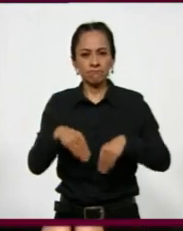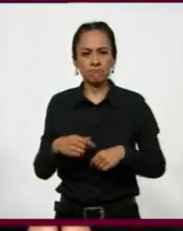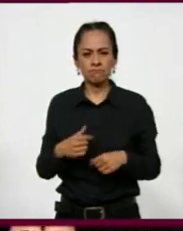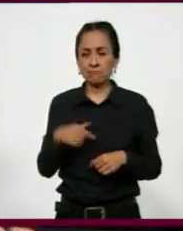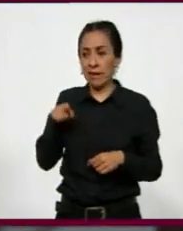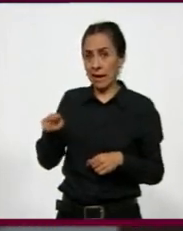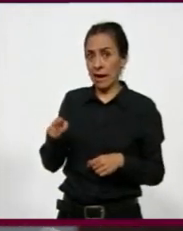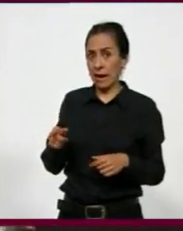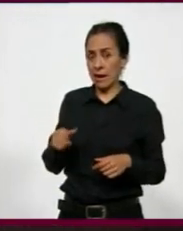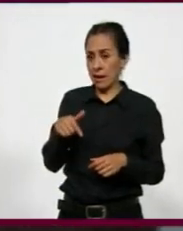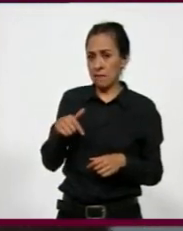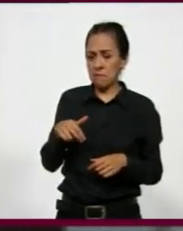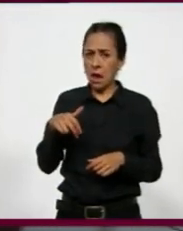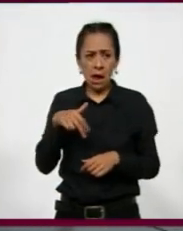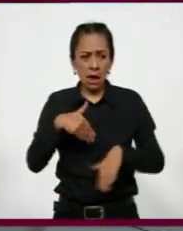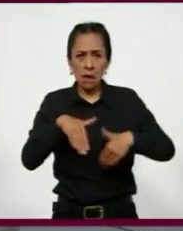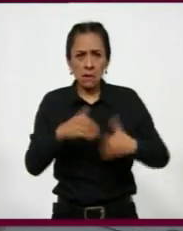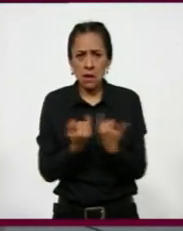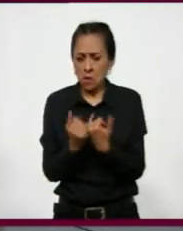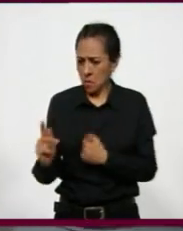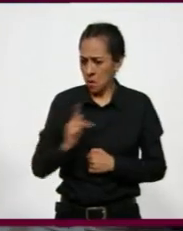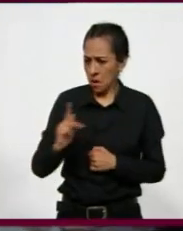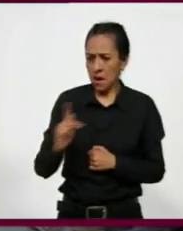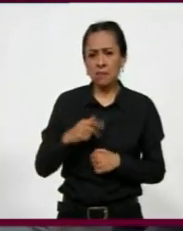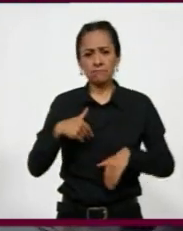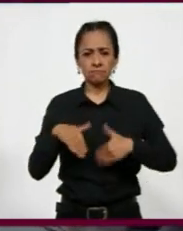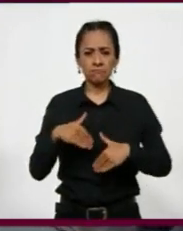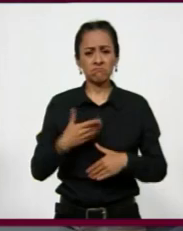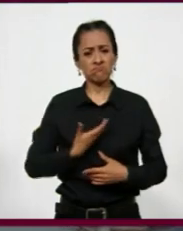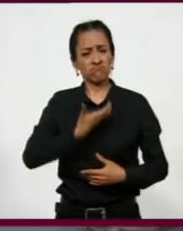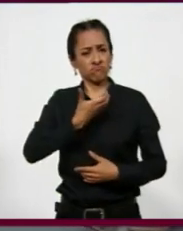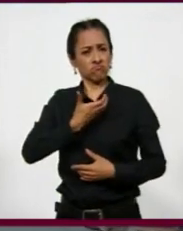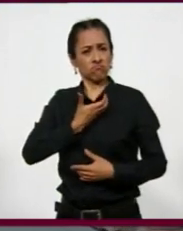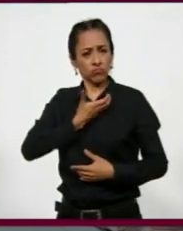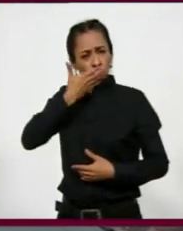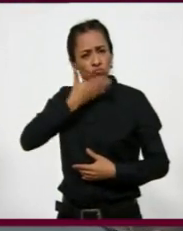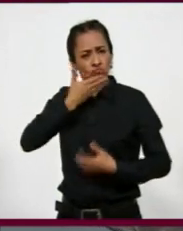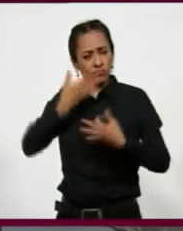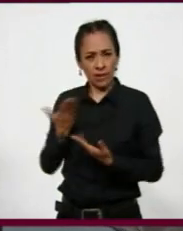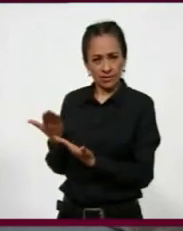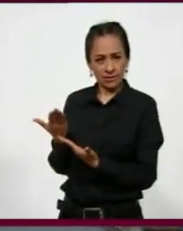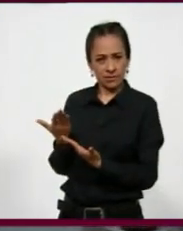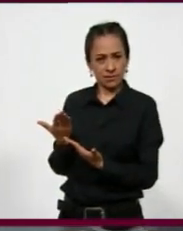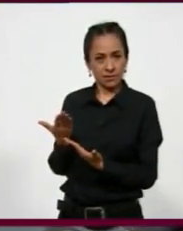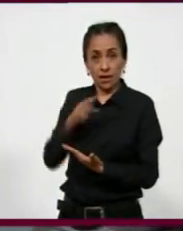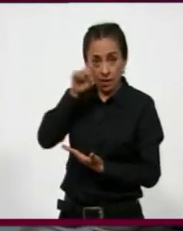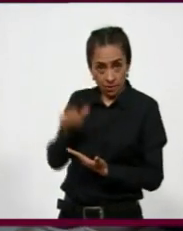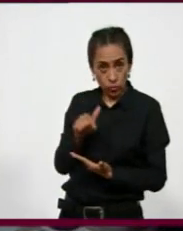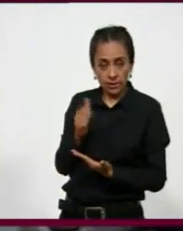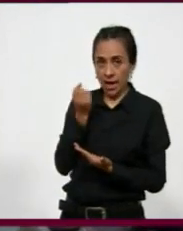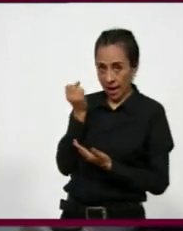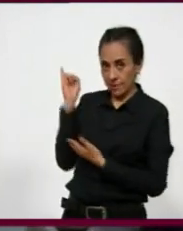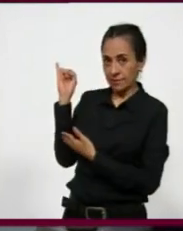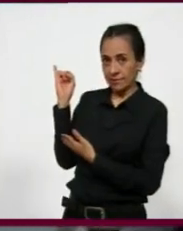ça, dans une version plus classique, en una versión clásica sería así, se sentaría así en una versión clásica, y luego